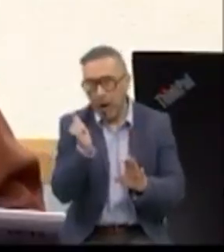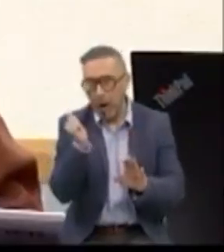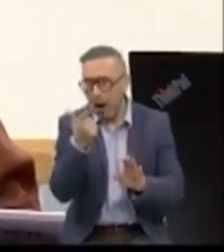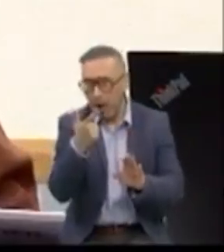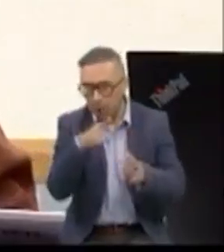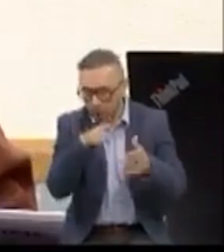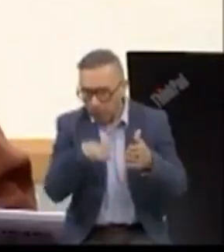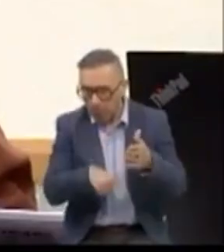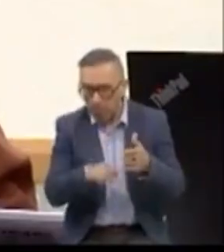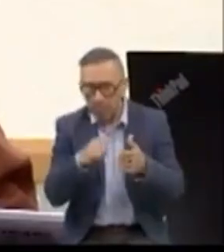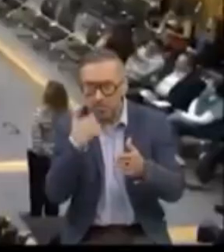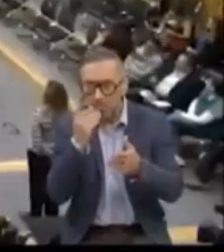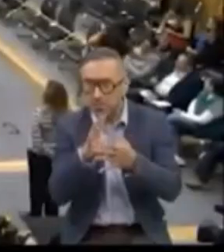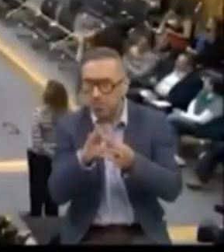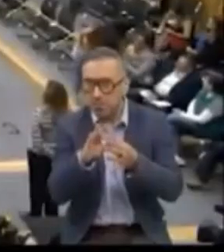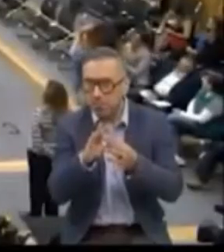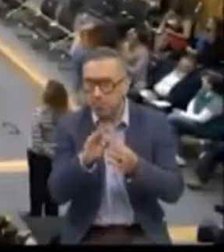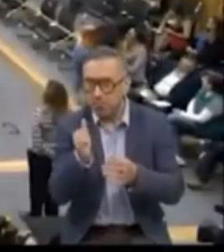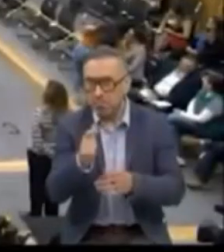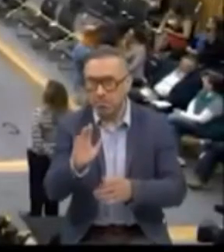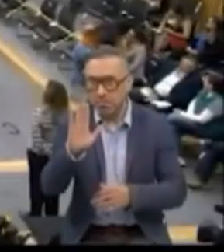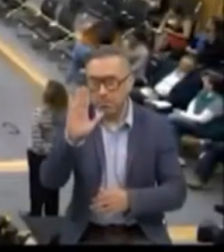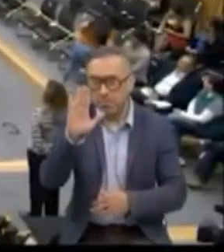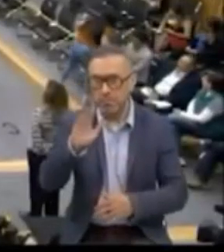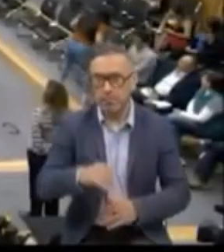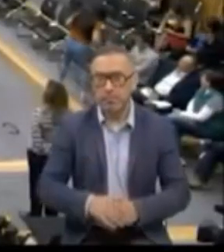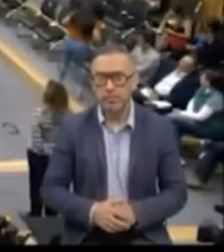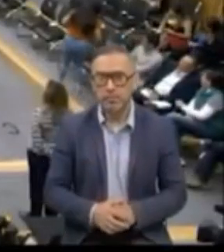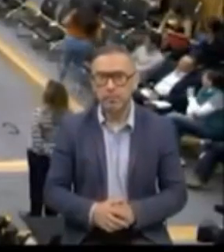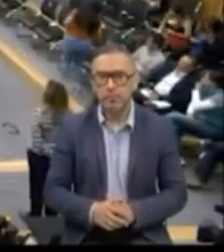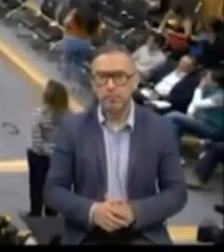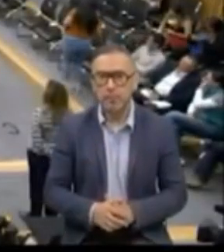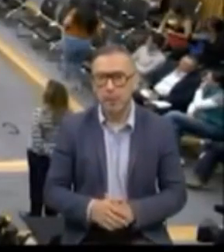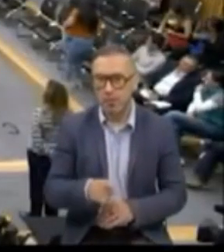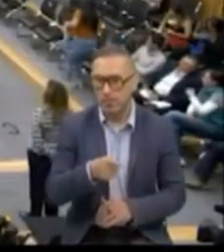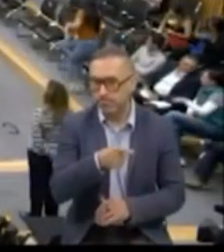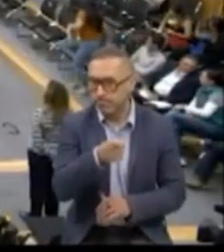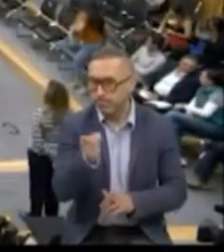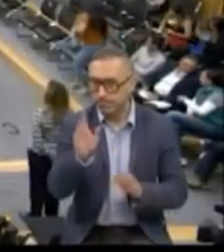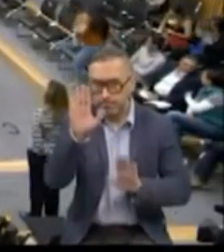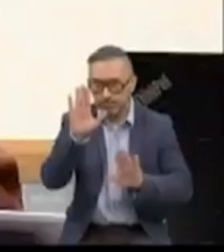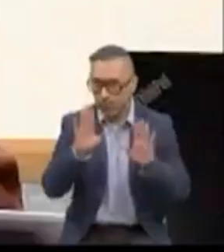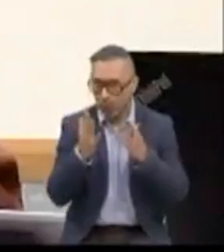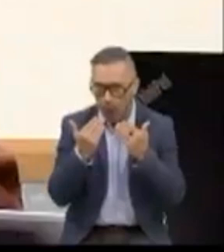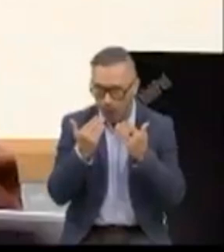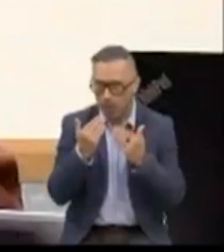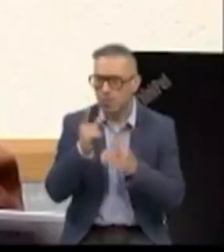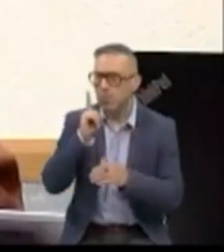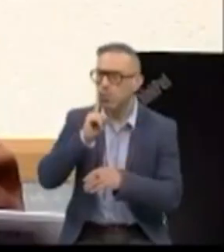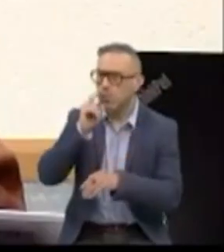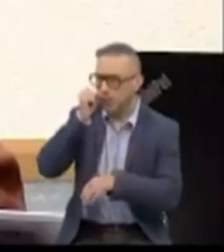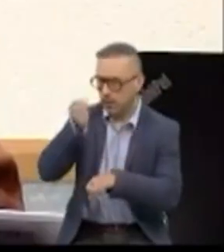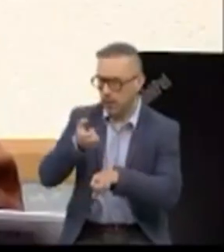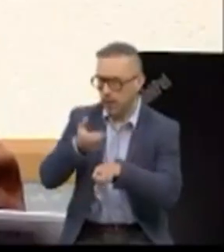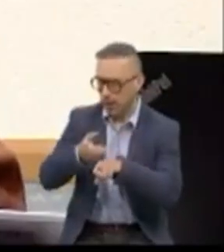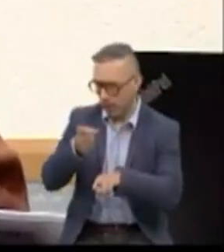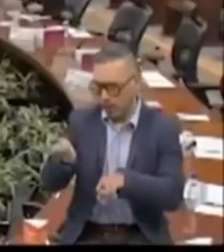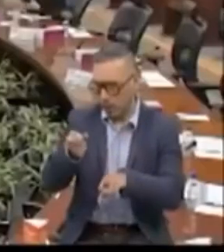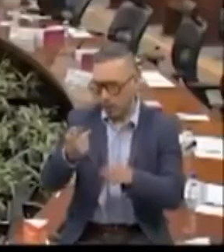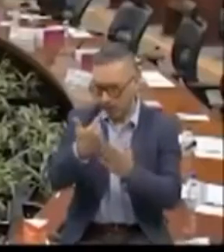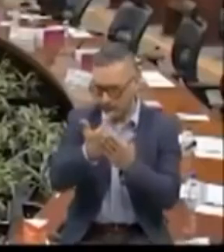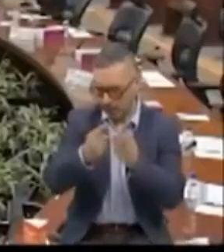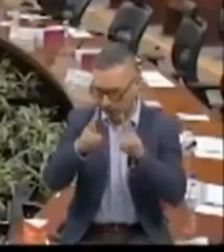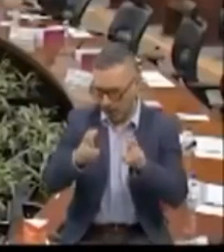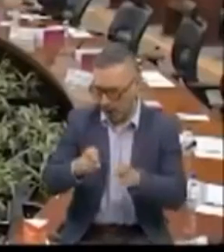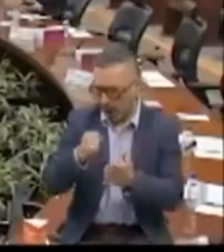órgano directivo. No así en la estructura global del INE, que es la responsable de organizar las elecciones, que tiene